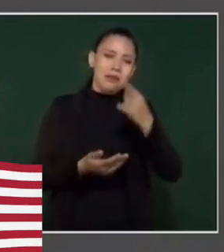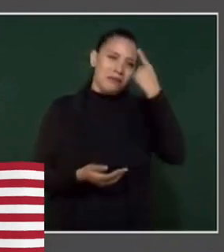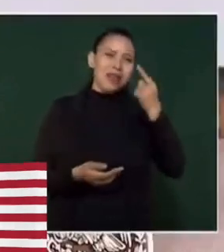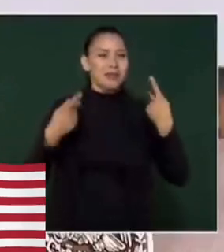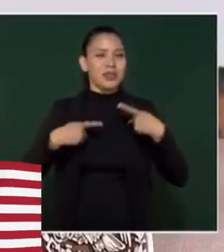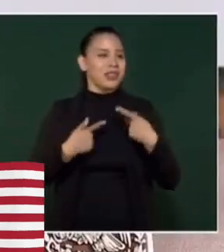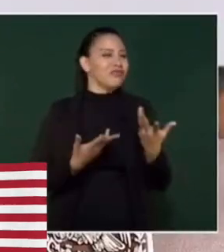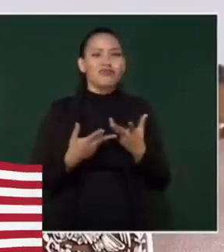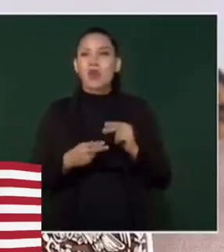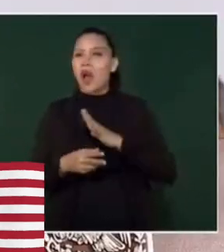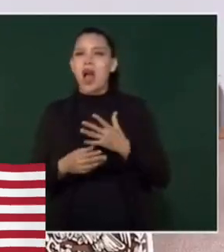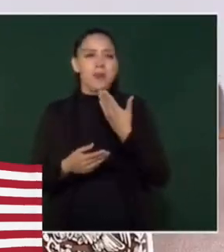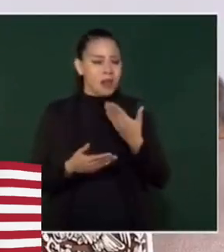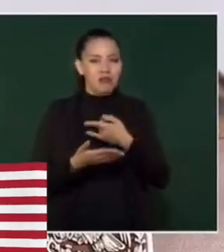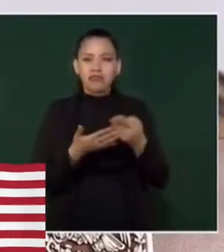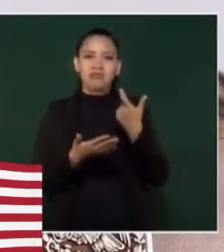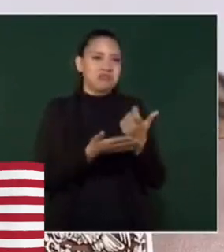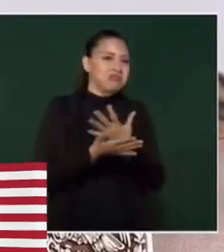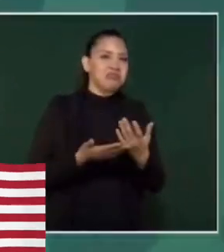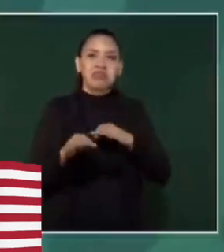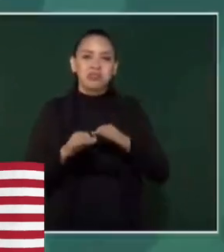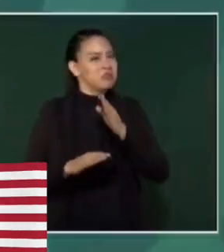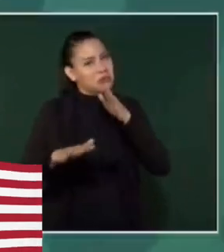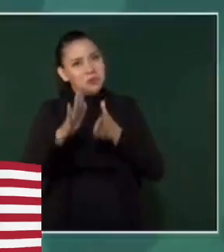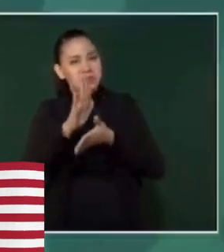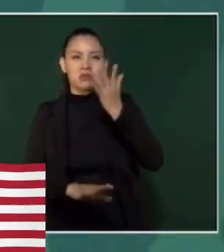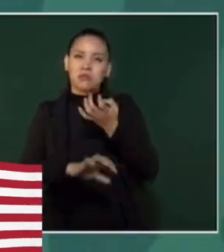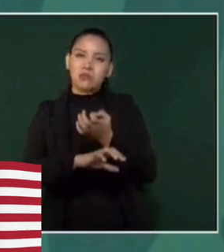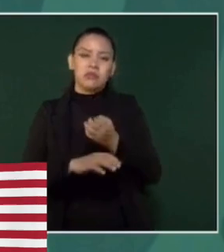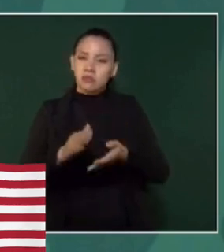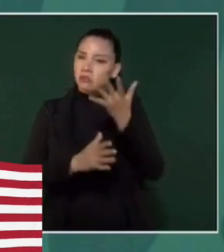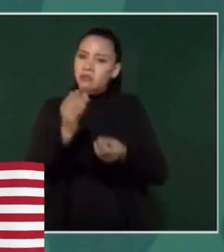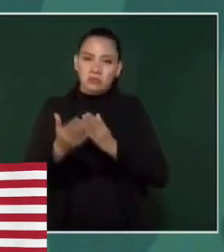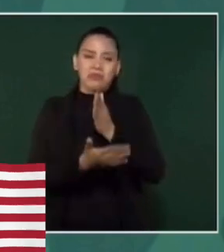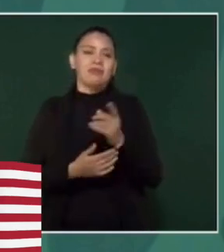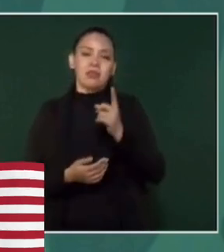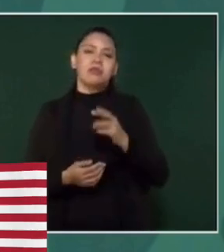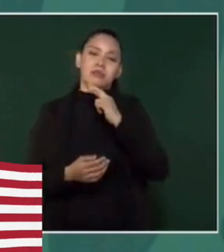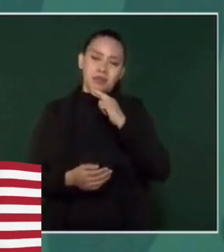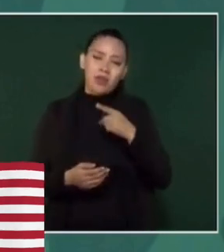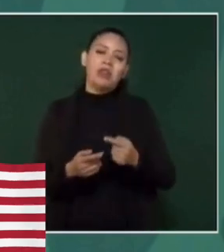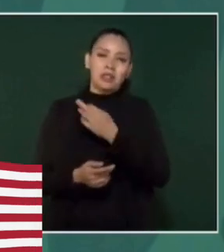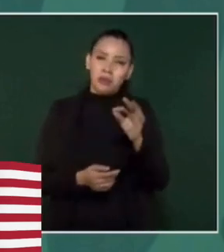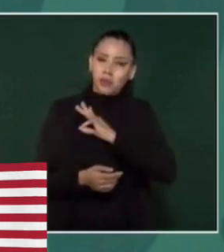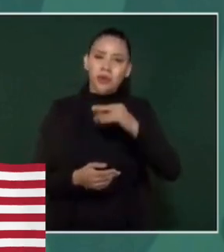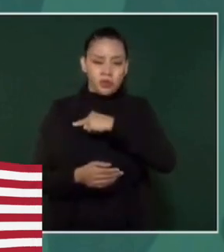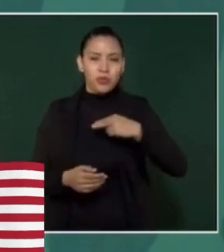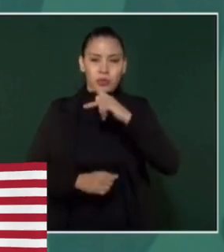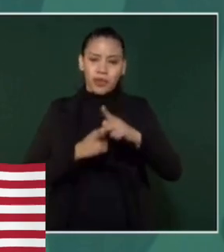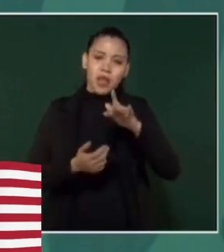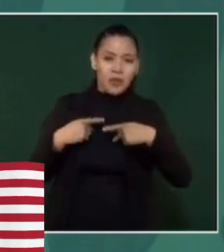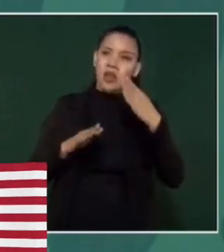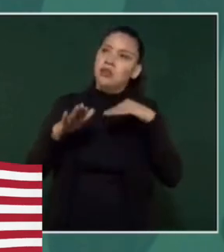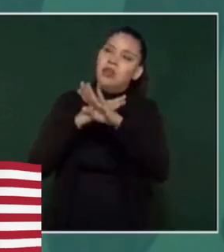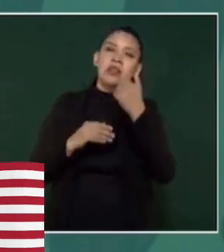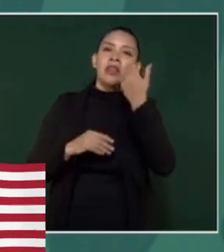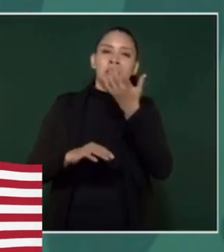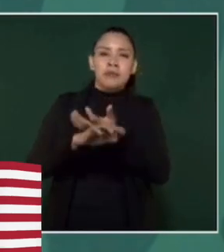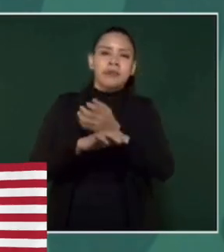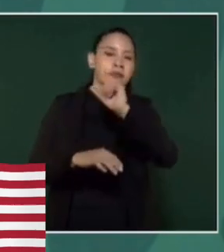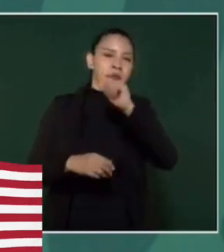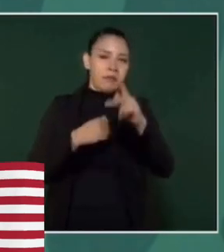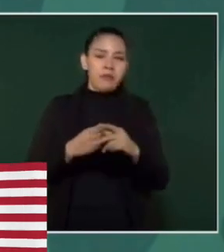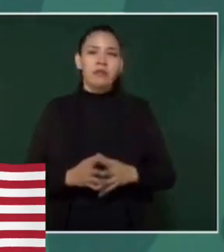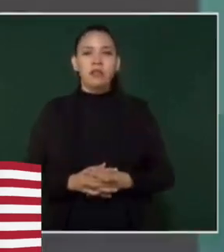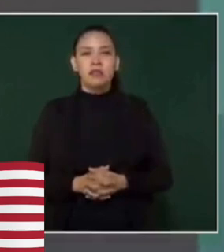necesidad de abandonar sus pueblos, abandonar sus familias. Él estaba muy consciente de que debe haber migración por